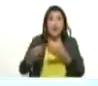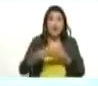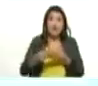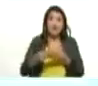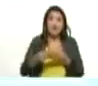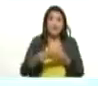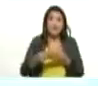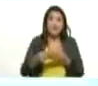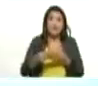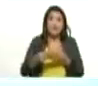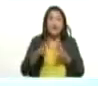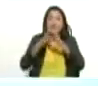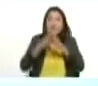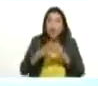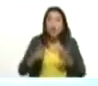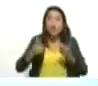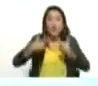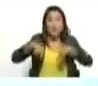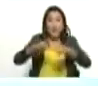todas sus instalaciones,